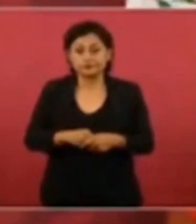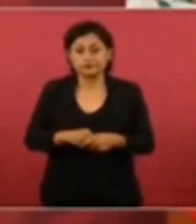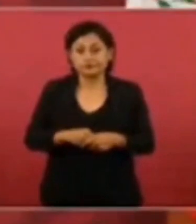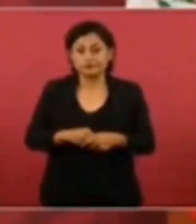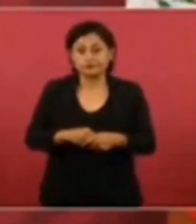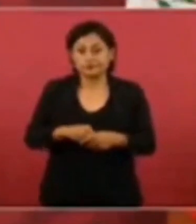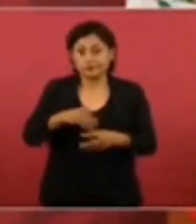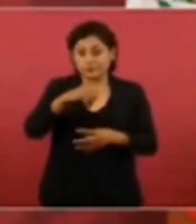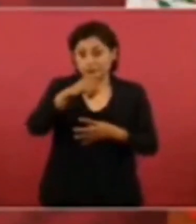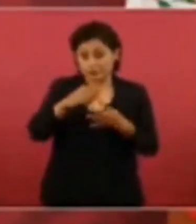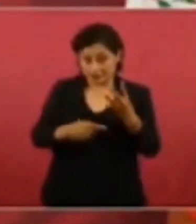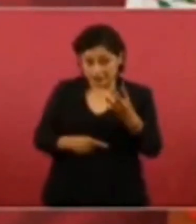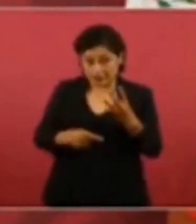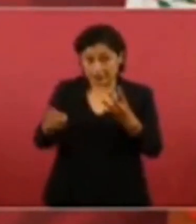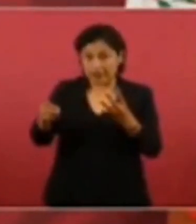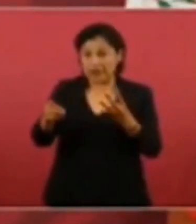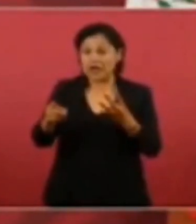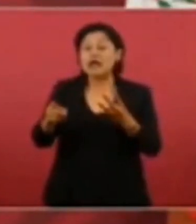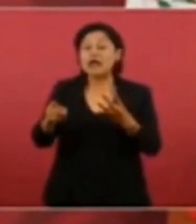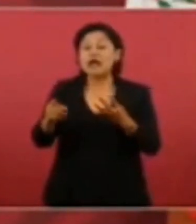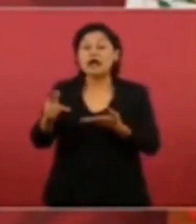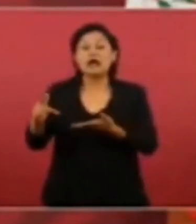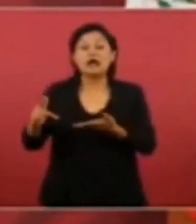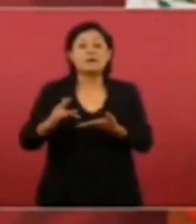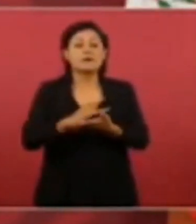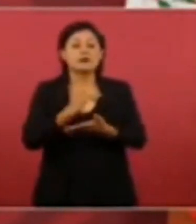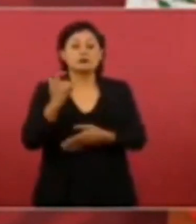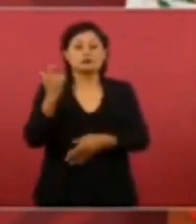sin comisiones.